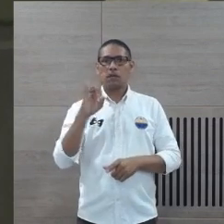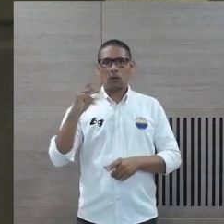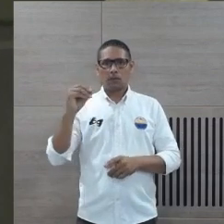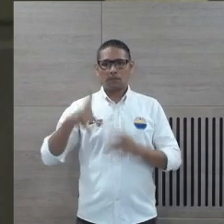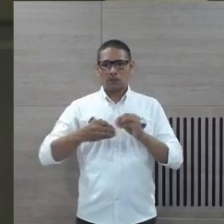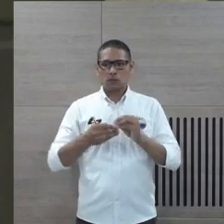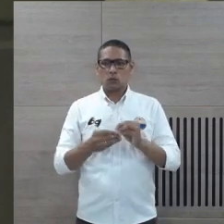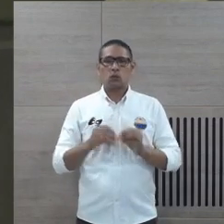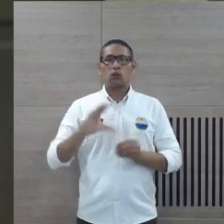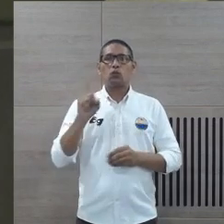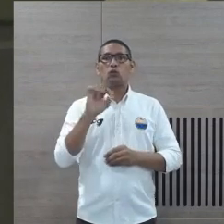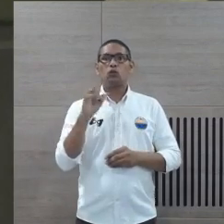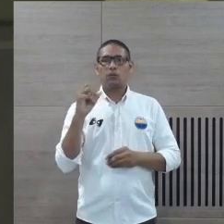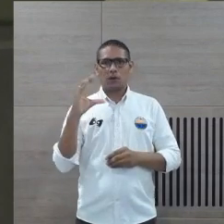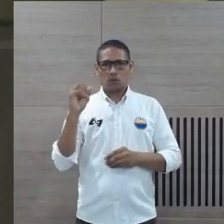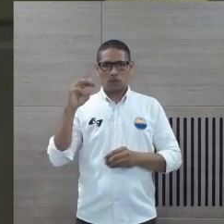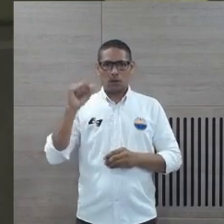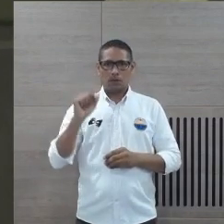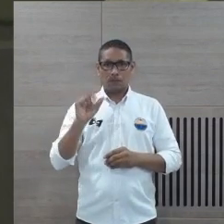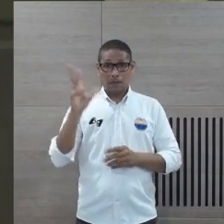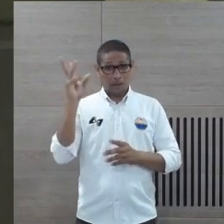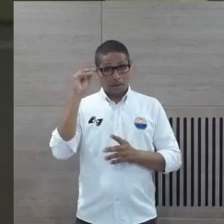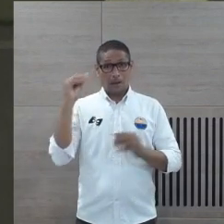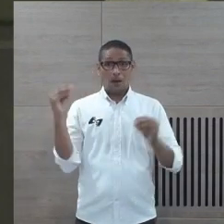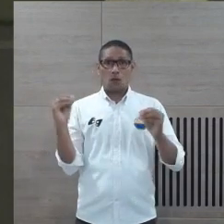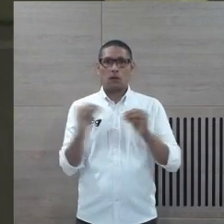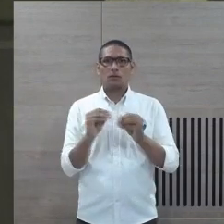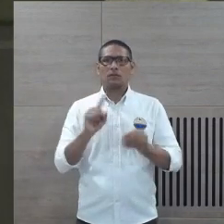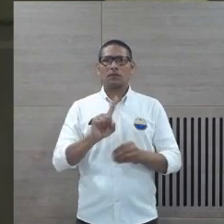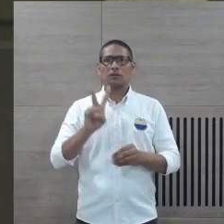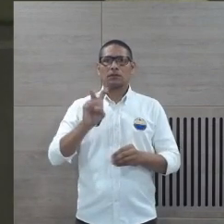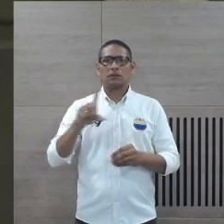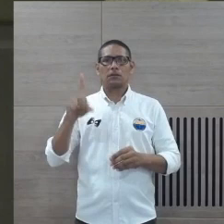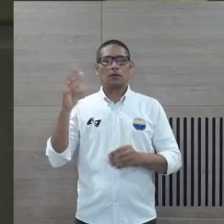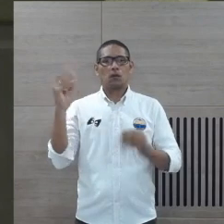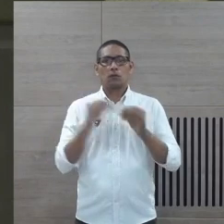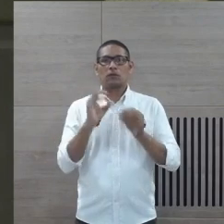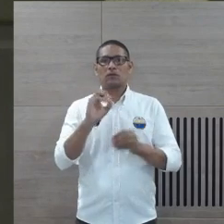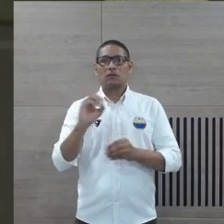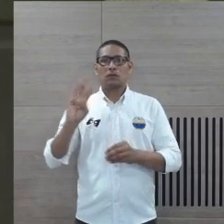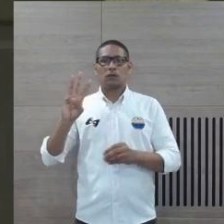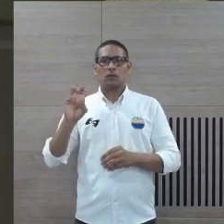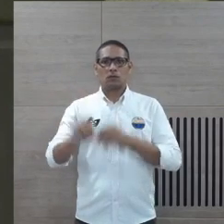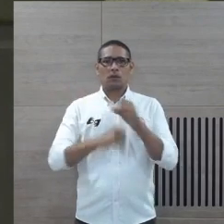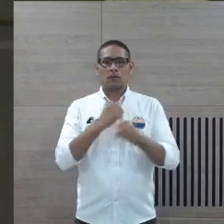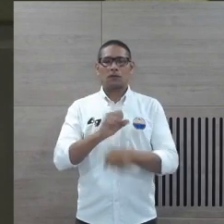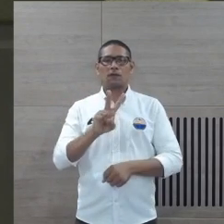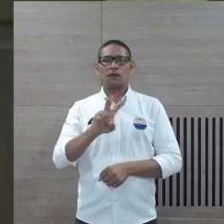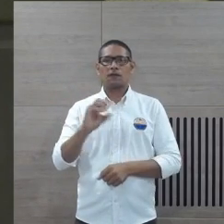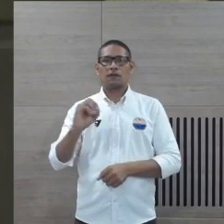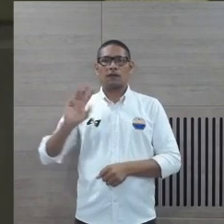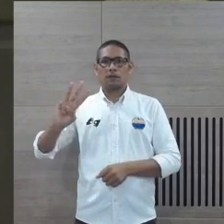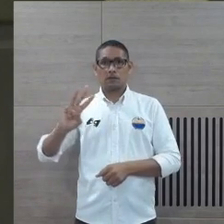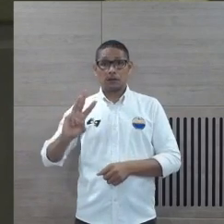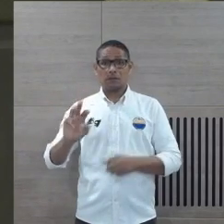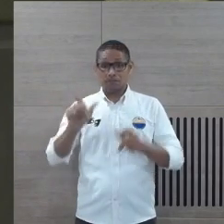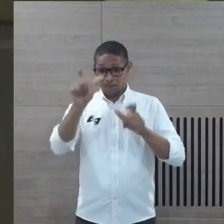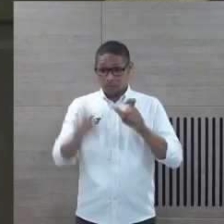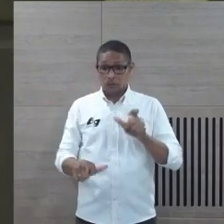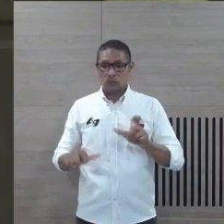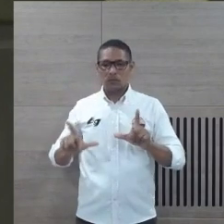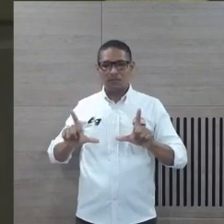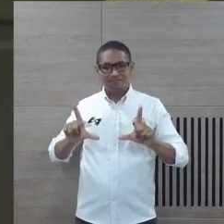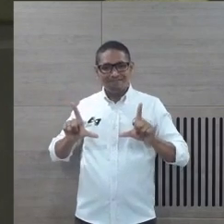008 del 2003 establece que el estudiante que al finalizar su carrera obtenga un promedio ponderado acumulado igual o superior a